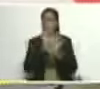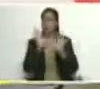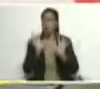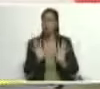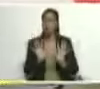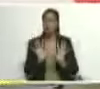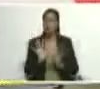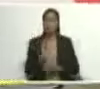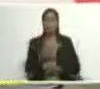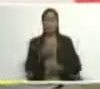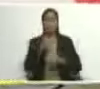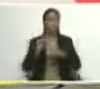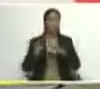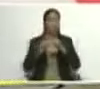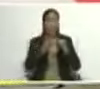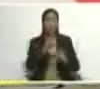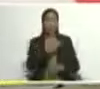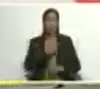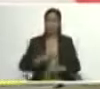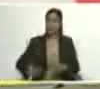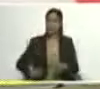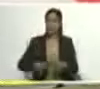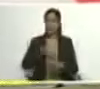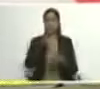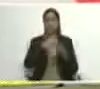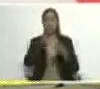de presidentes, primeros ministros.